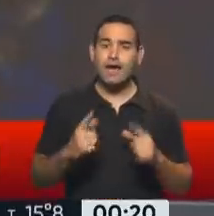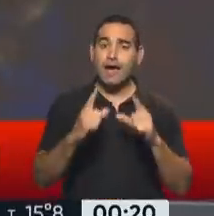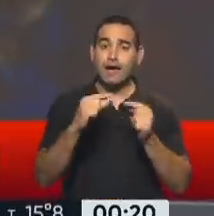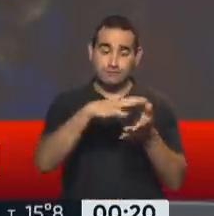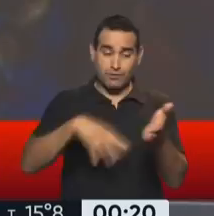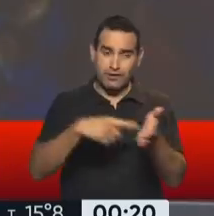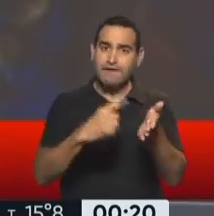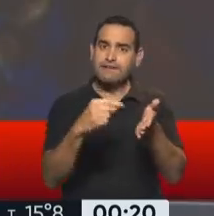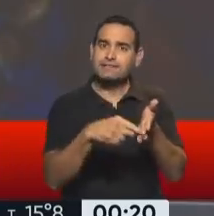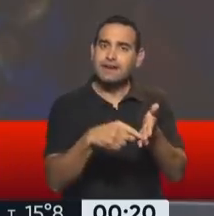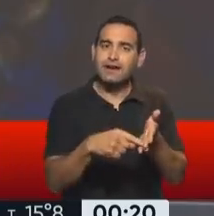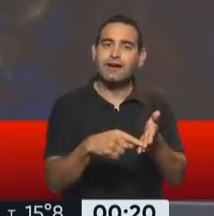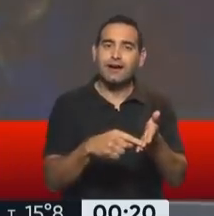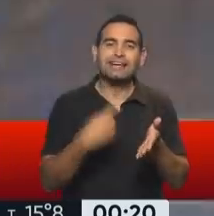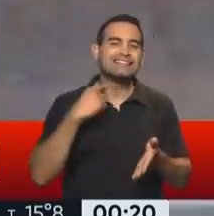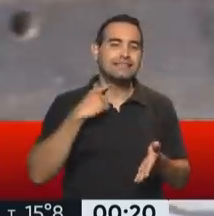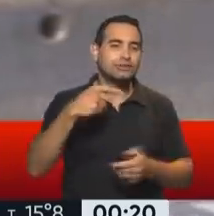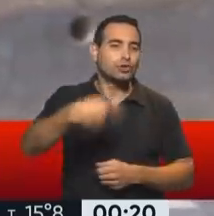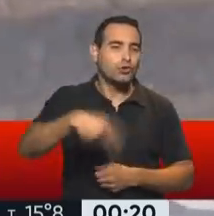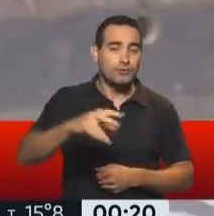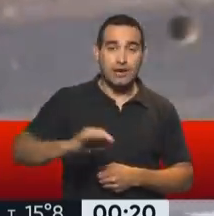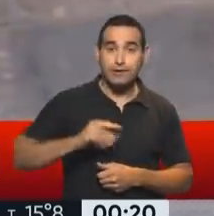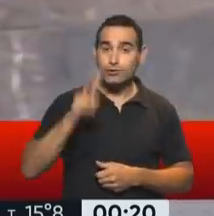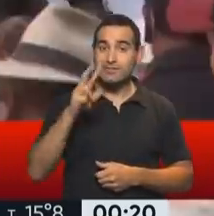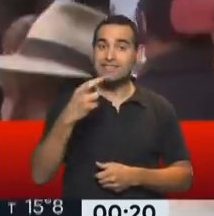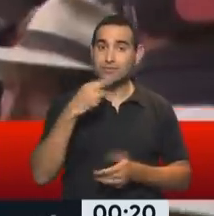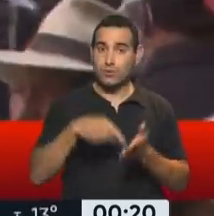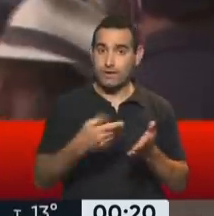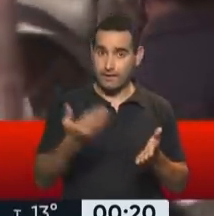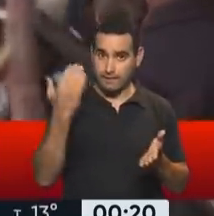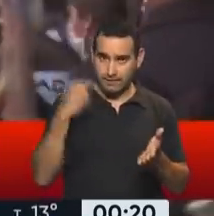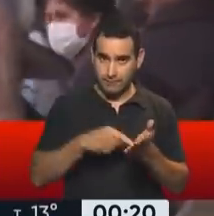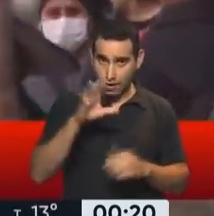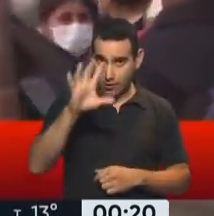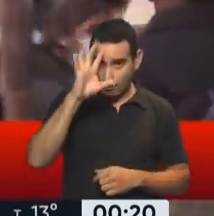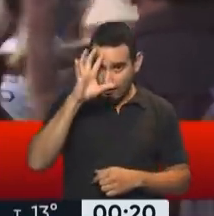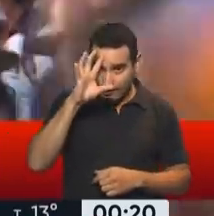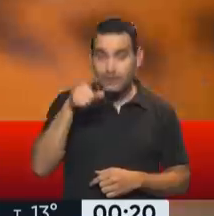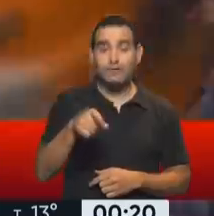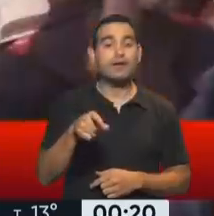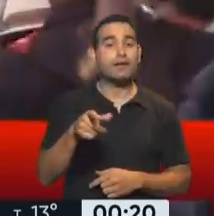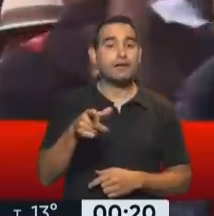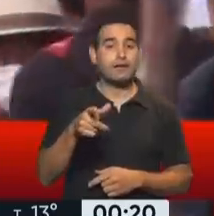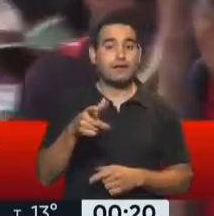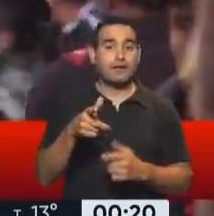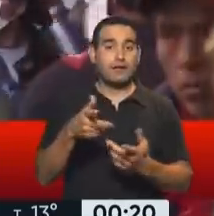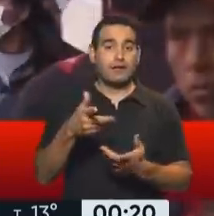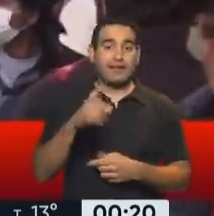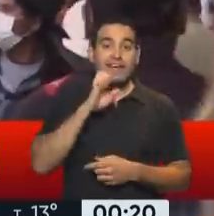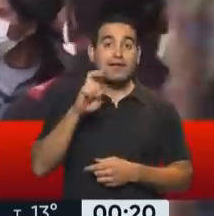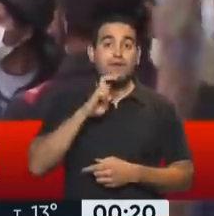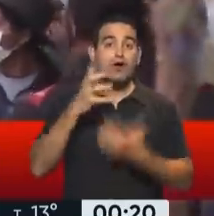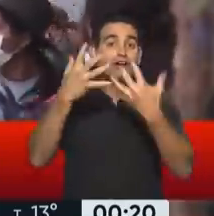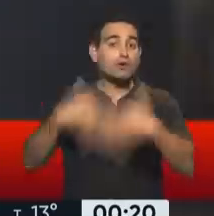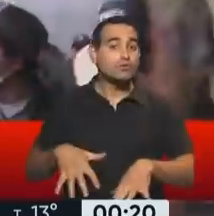esta nota. Tenemos la fecha del 13 de noviembre del 2019. Recordemos que la renuncia por la fuerza de Evo Morales